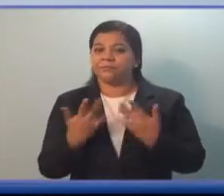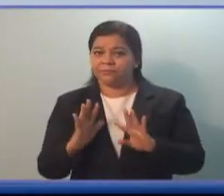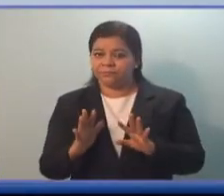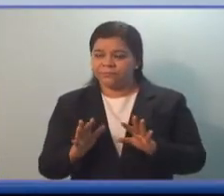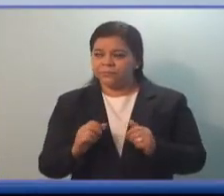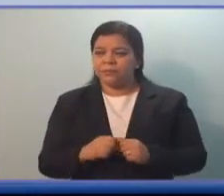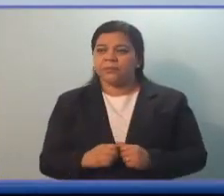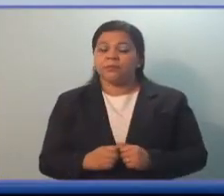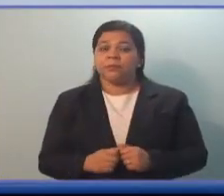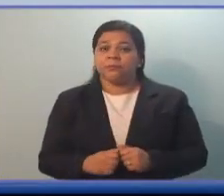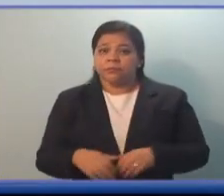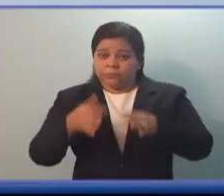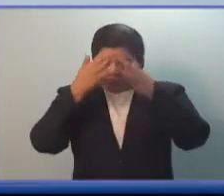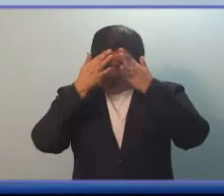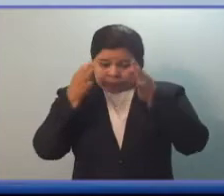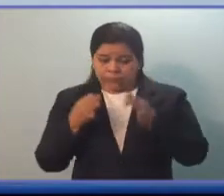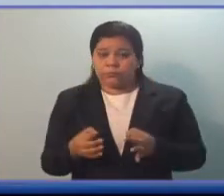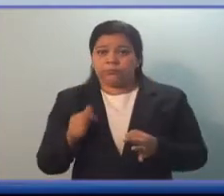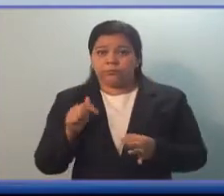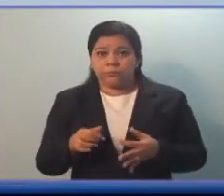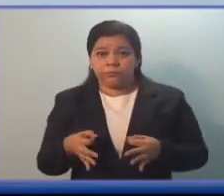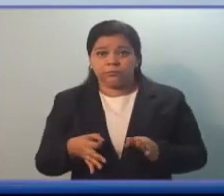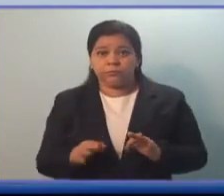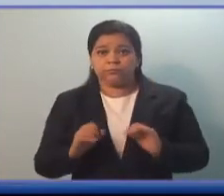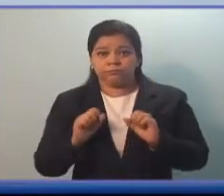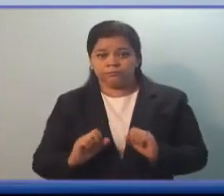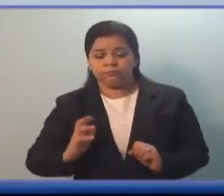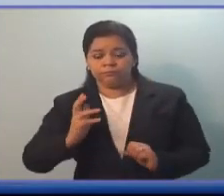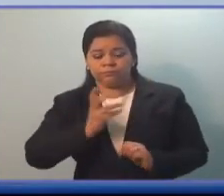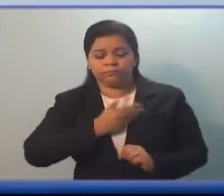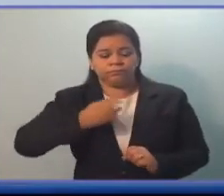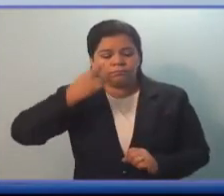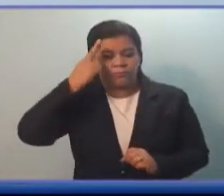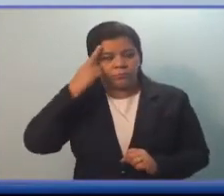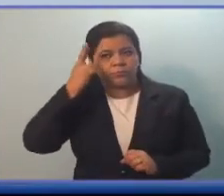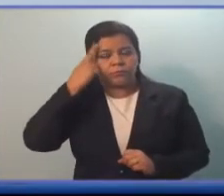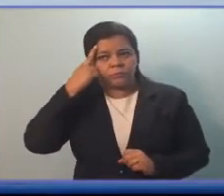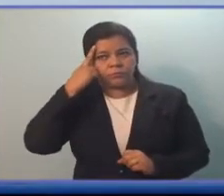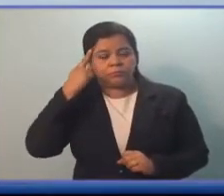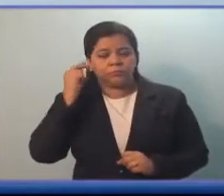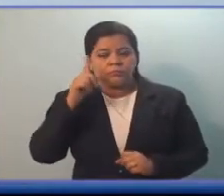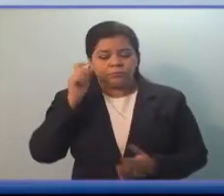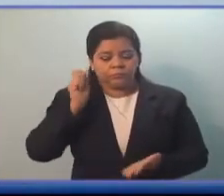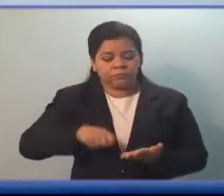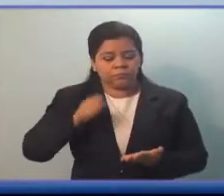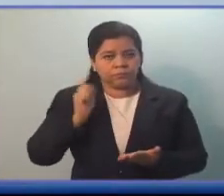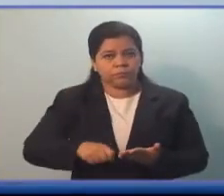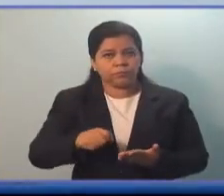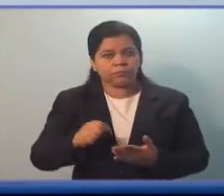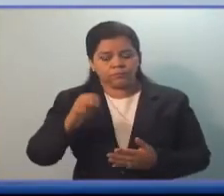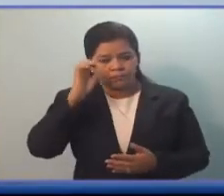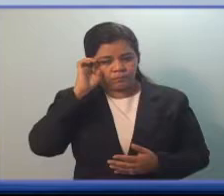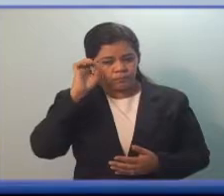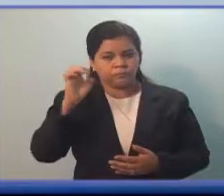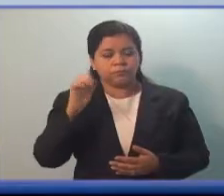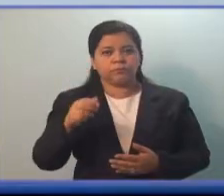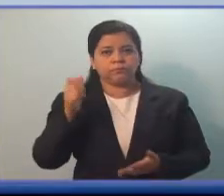por también tener un criterio, un juicio ético, un juicio de